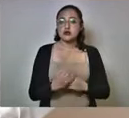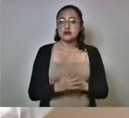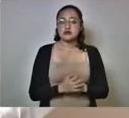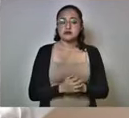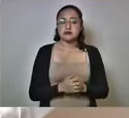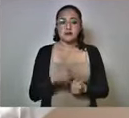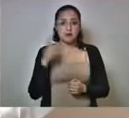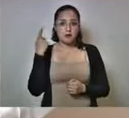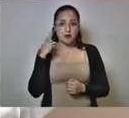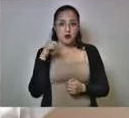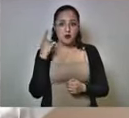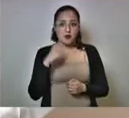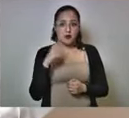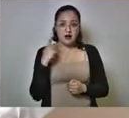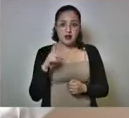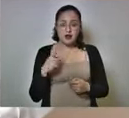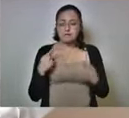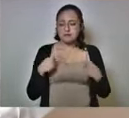poblano,